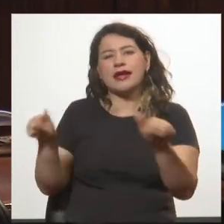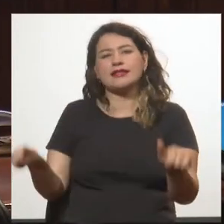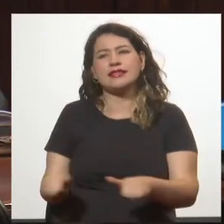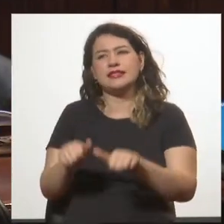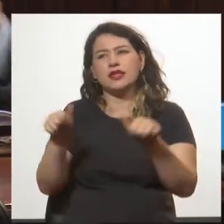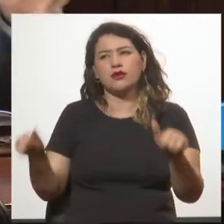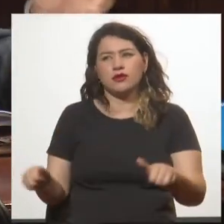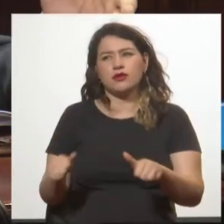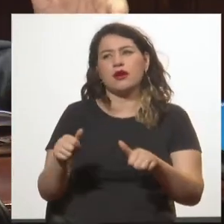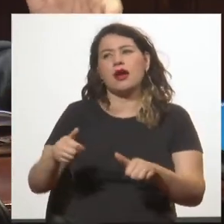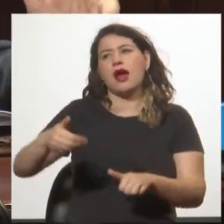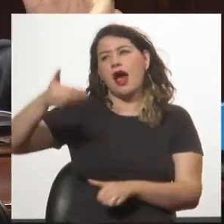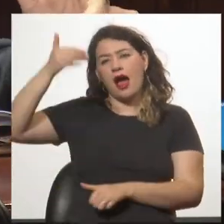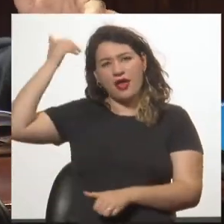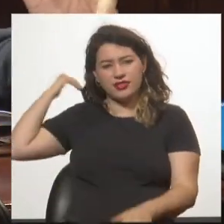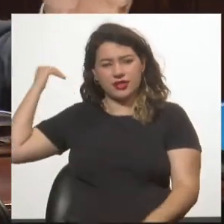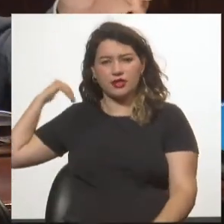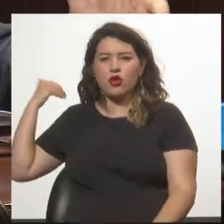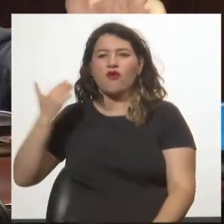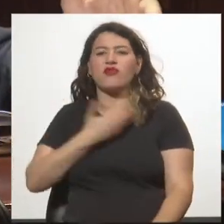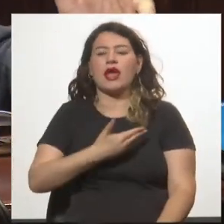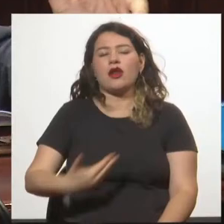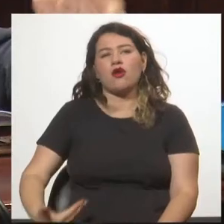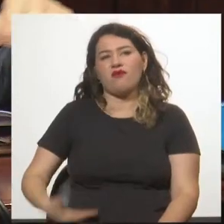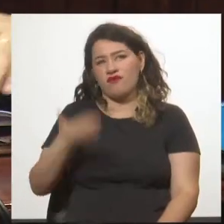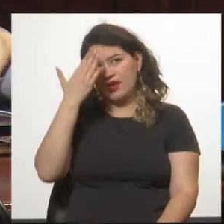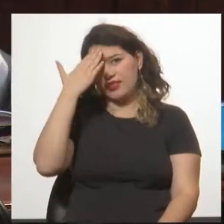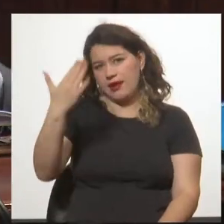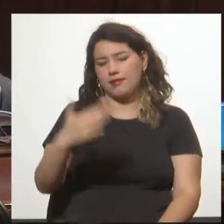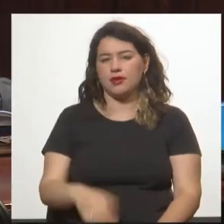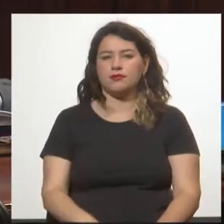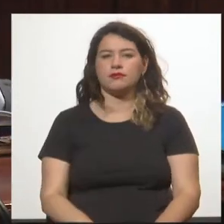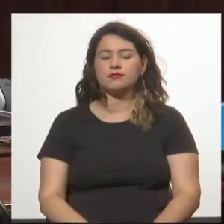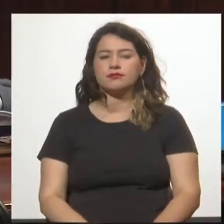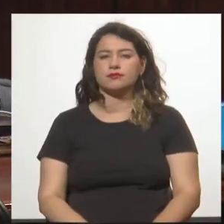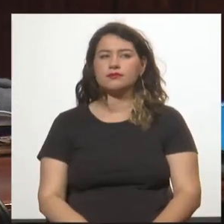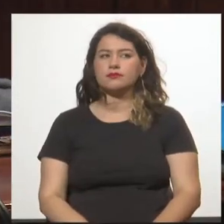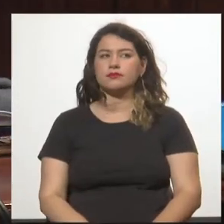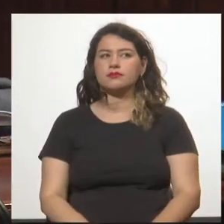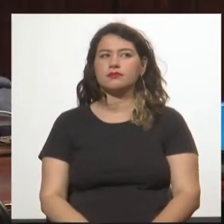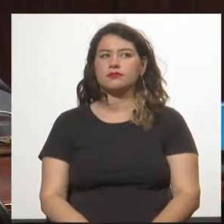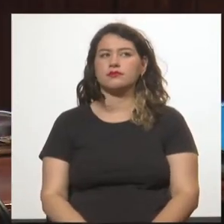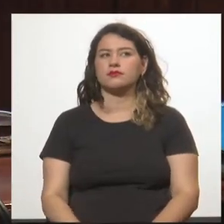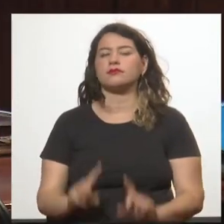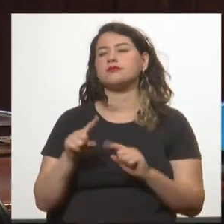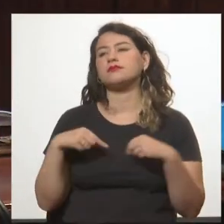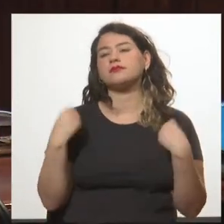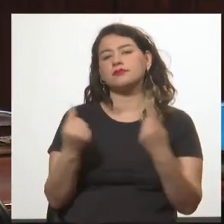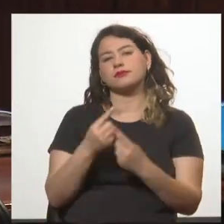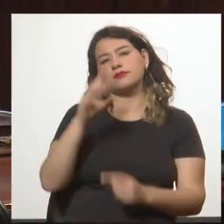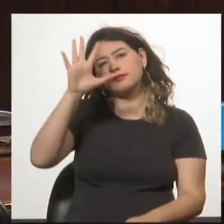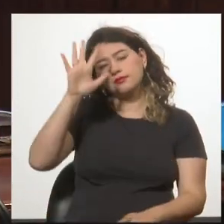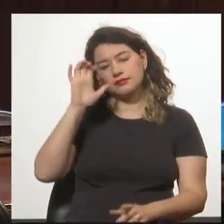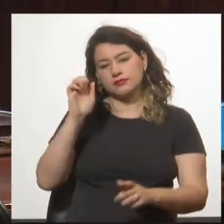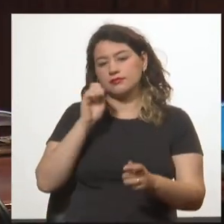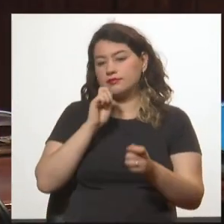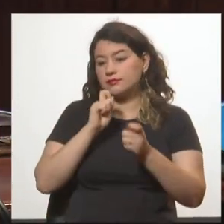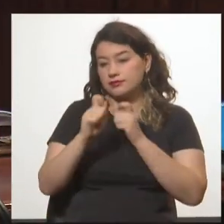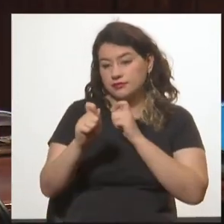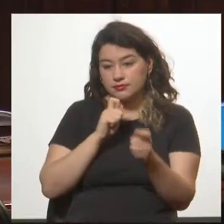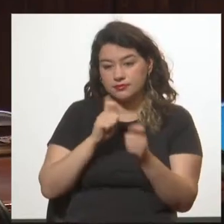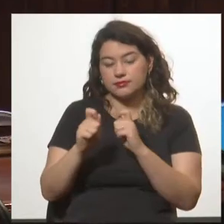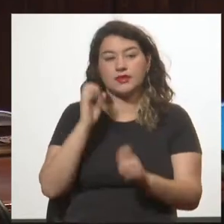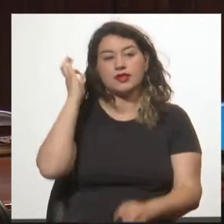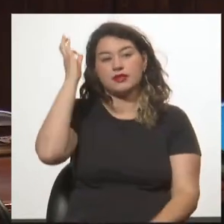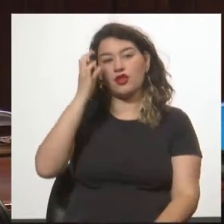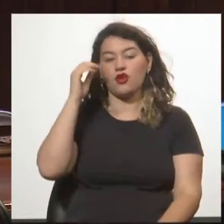durante los gobiernos anteriores del frente amplio recordemos que en la interpelación llevada adelante por el